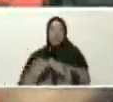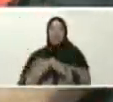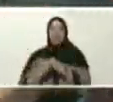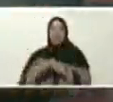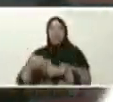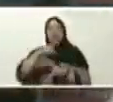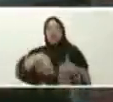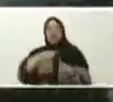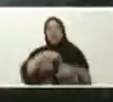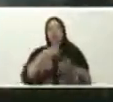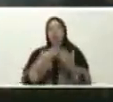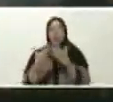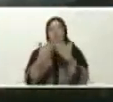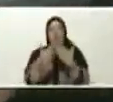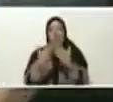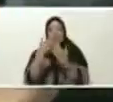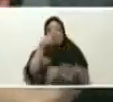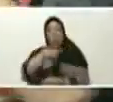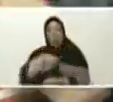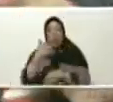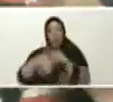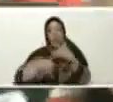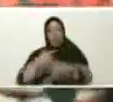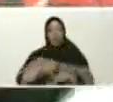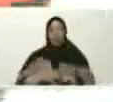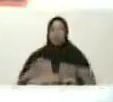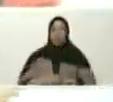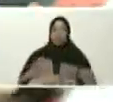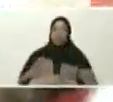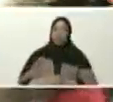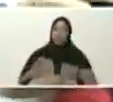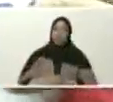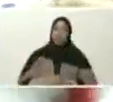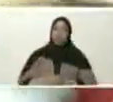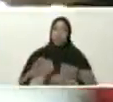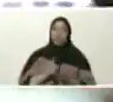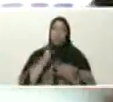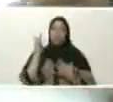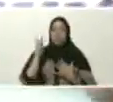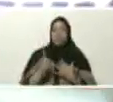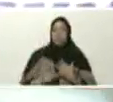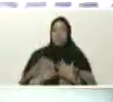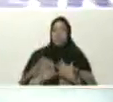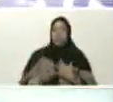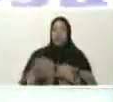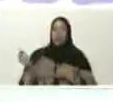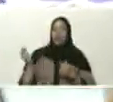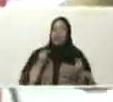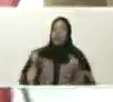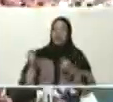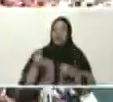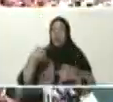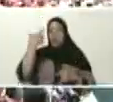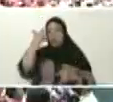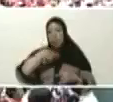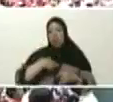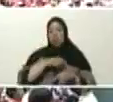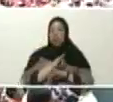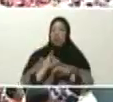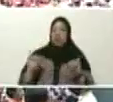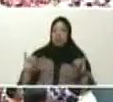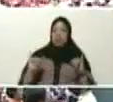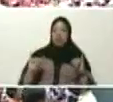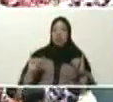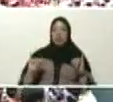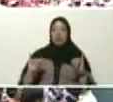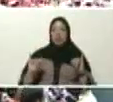de estudio de este manual. Es un plan de difusión personal, personalizado, cara a